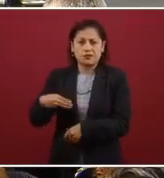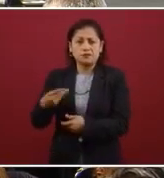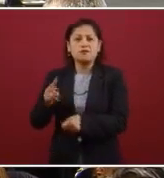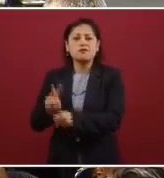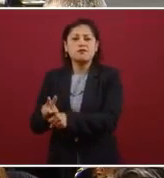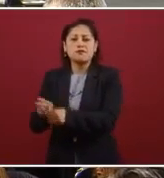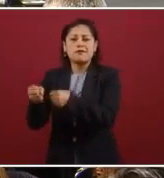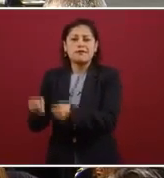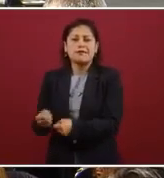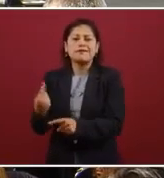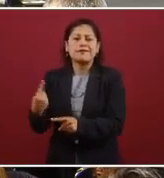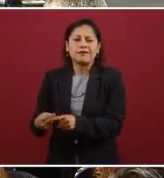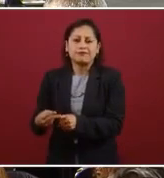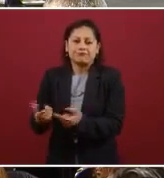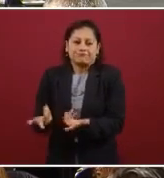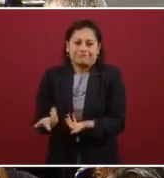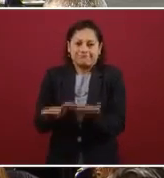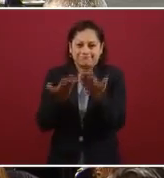Y así era,